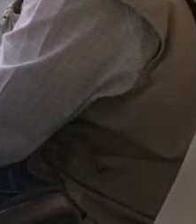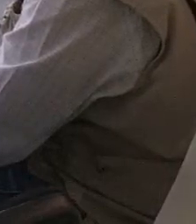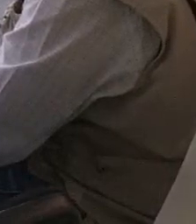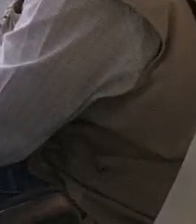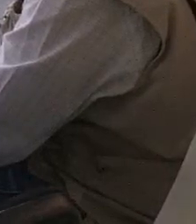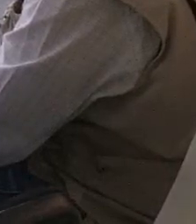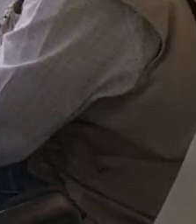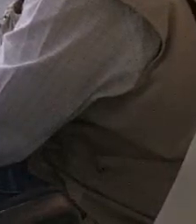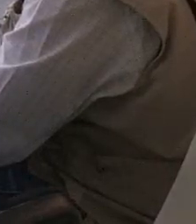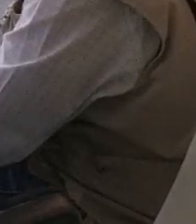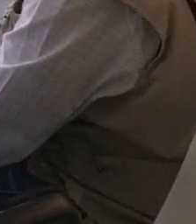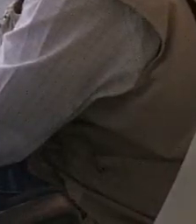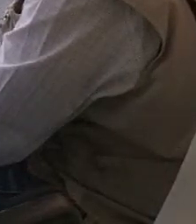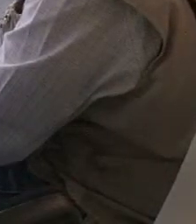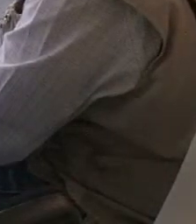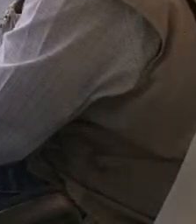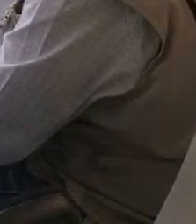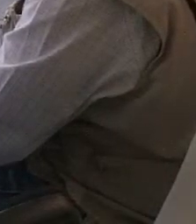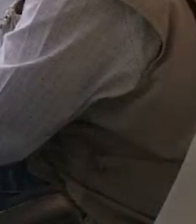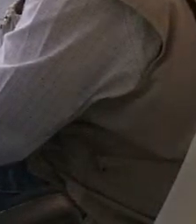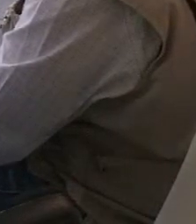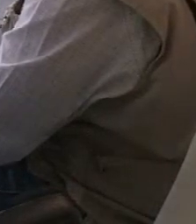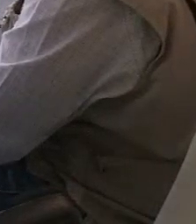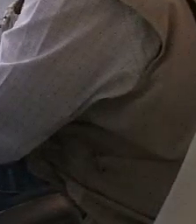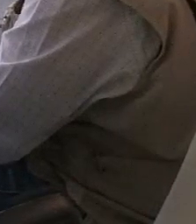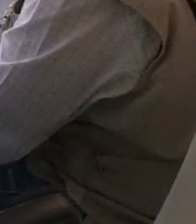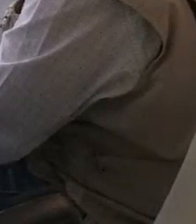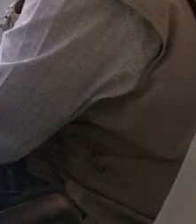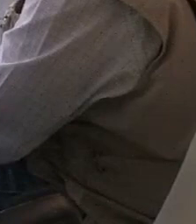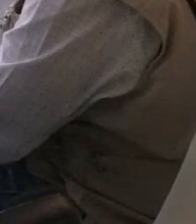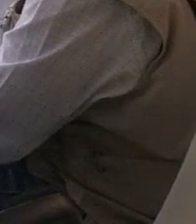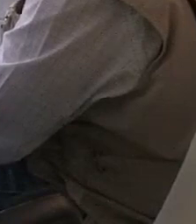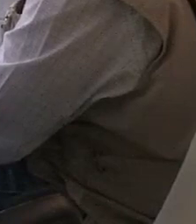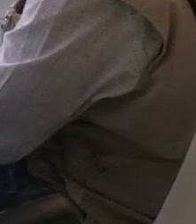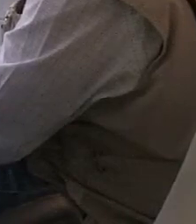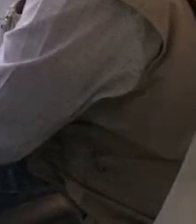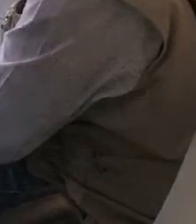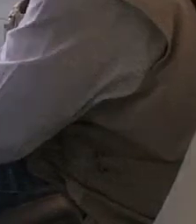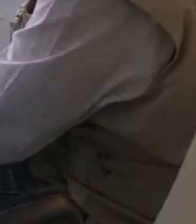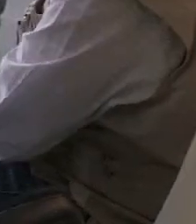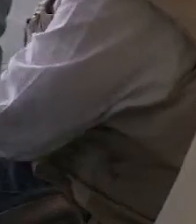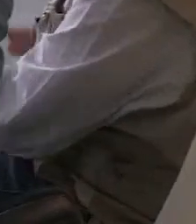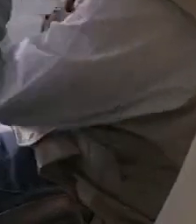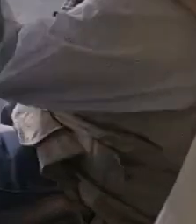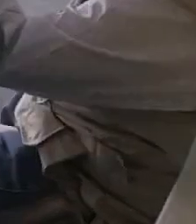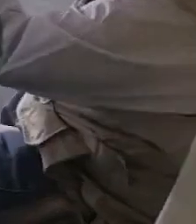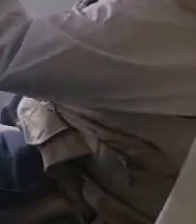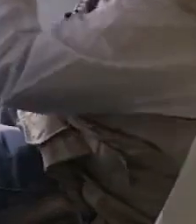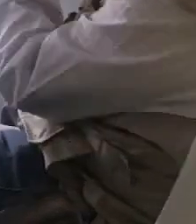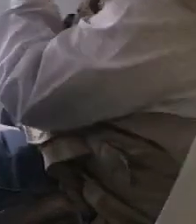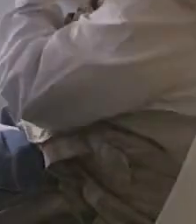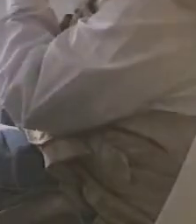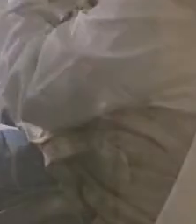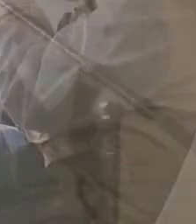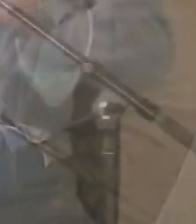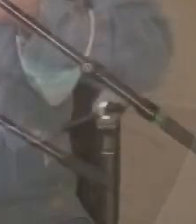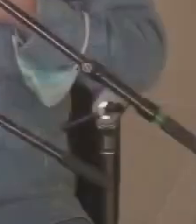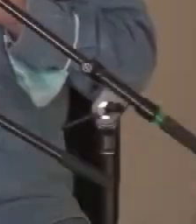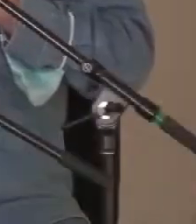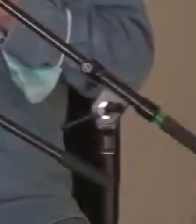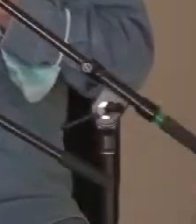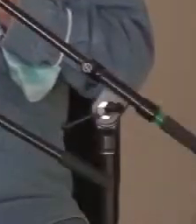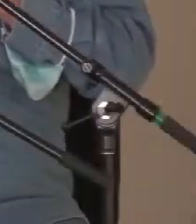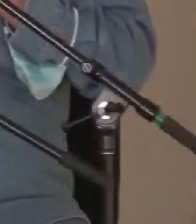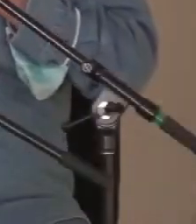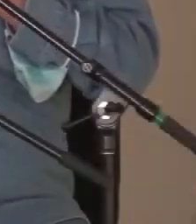ahí para que les regalen un libro de 21 para 21 para todos ustedes. Muchas gracias, buenas